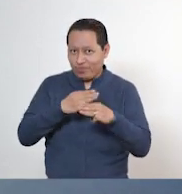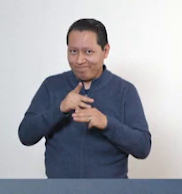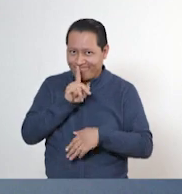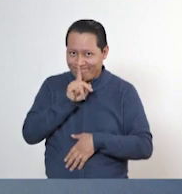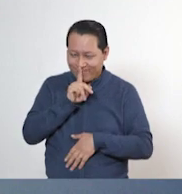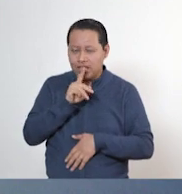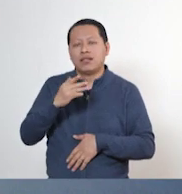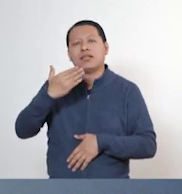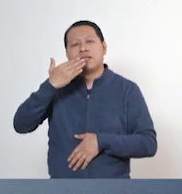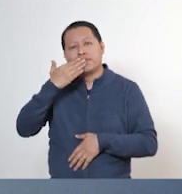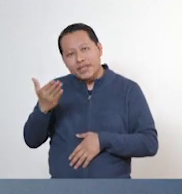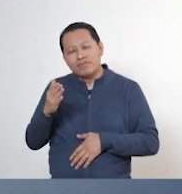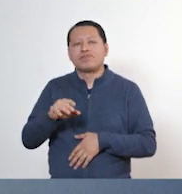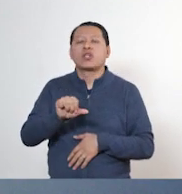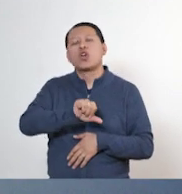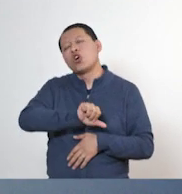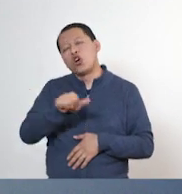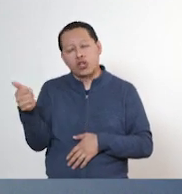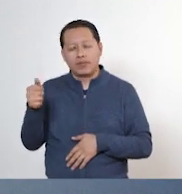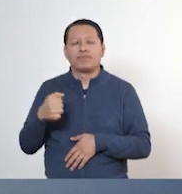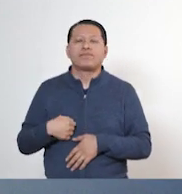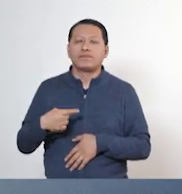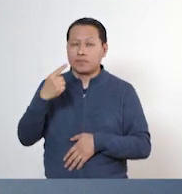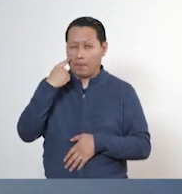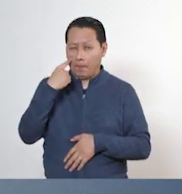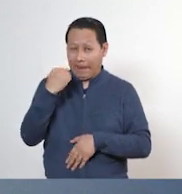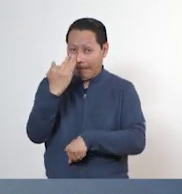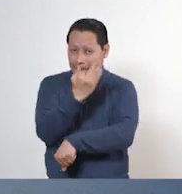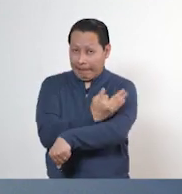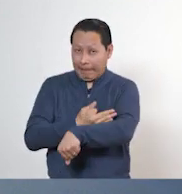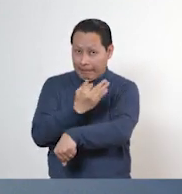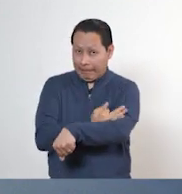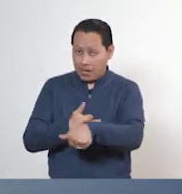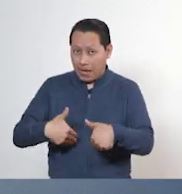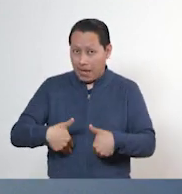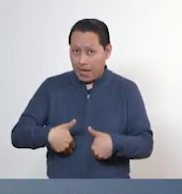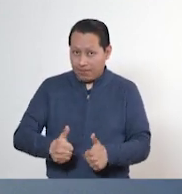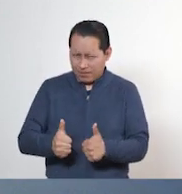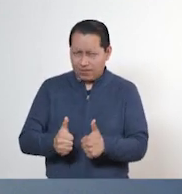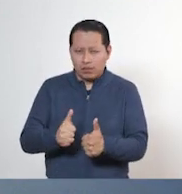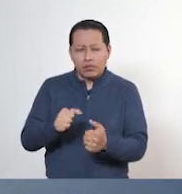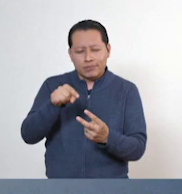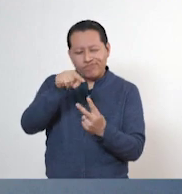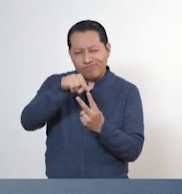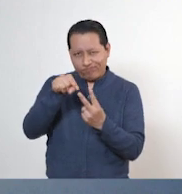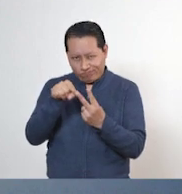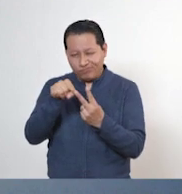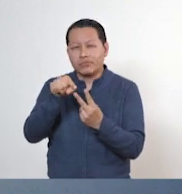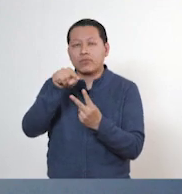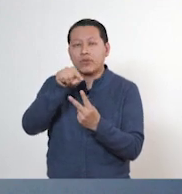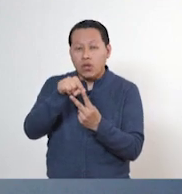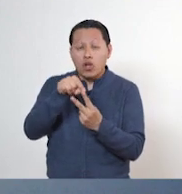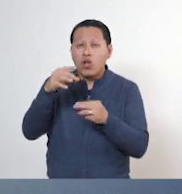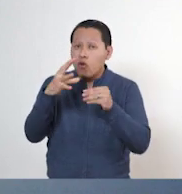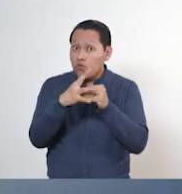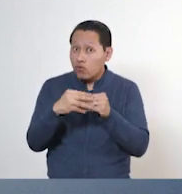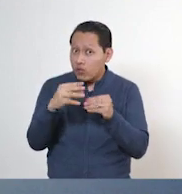¿Tienes hambre por la tarde? ¿Qué escoges? ¿Fruta o galletas